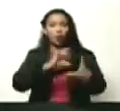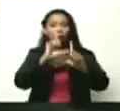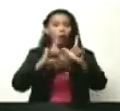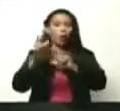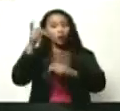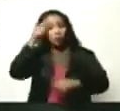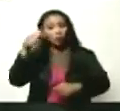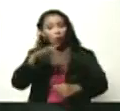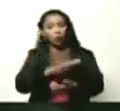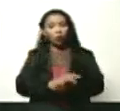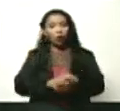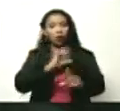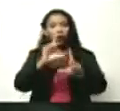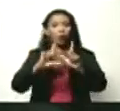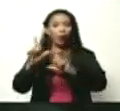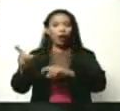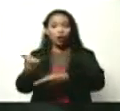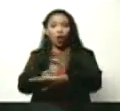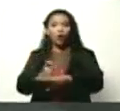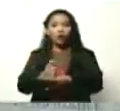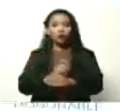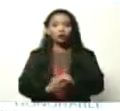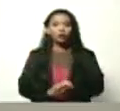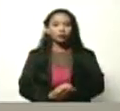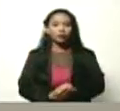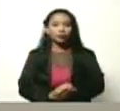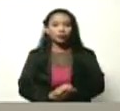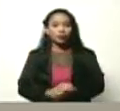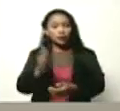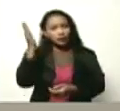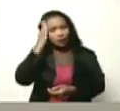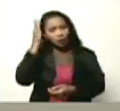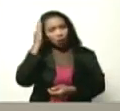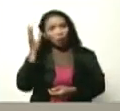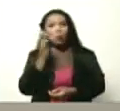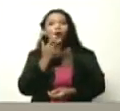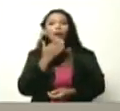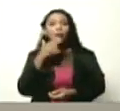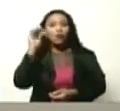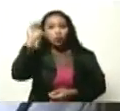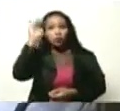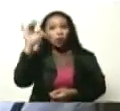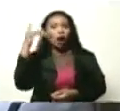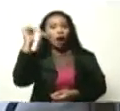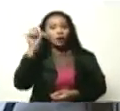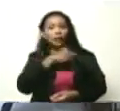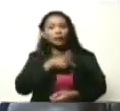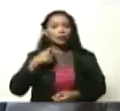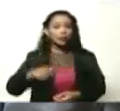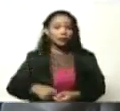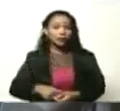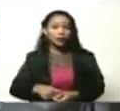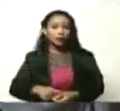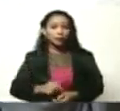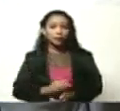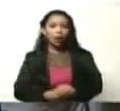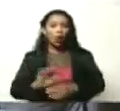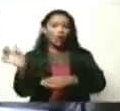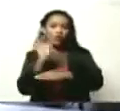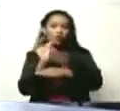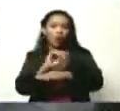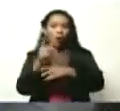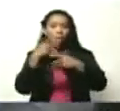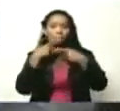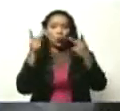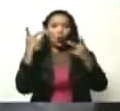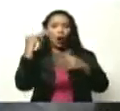pueblo, un lenguaje de los gobernantes. Ya sabemos que, por ejemplo, la dinastía Tang en China, los funcionarios públicos tenían